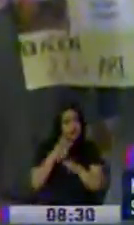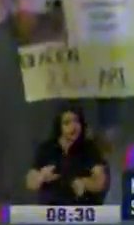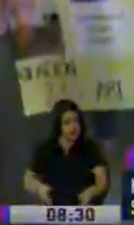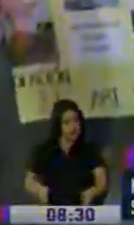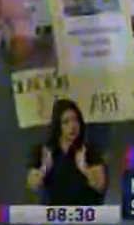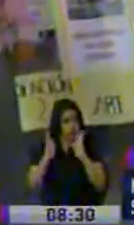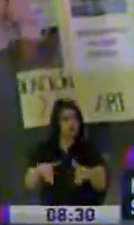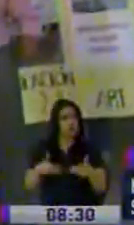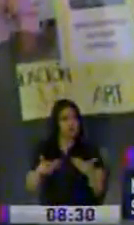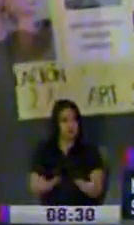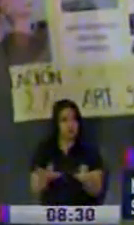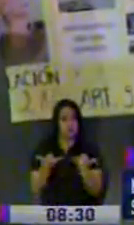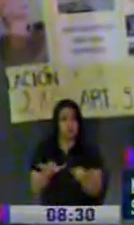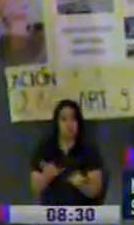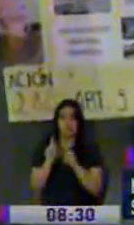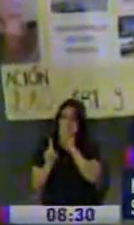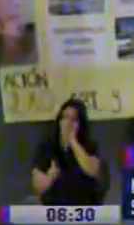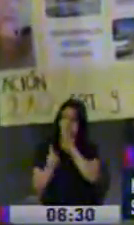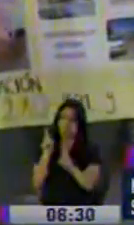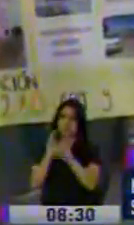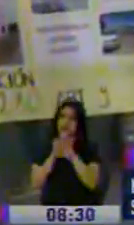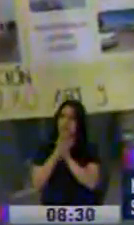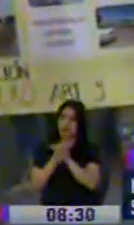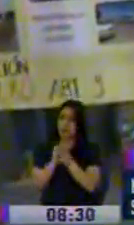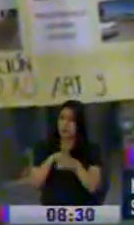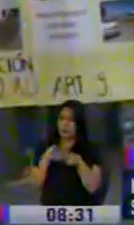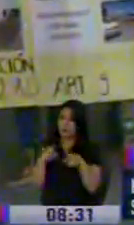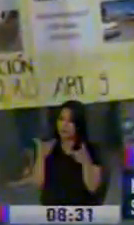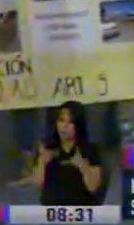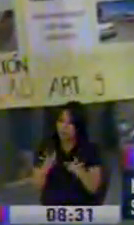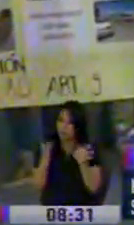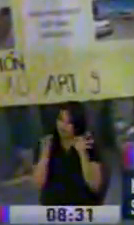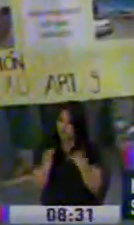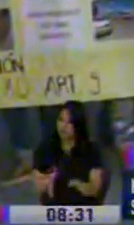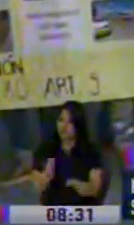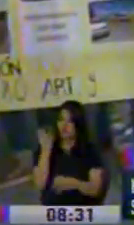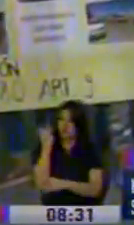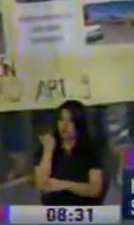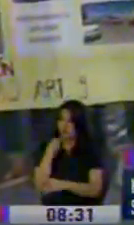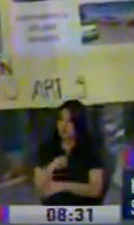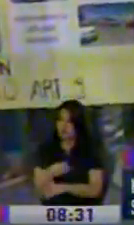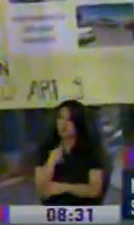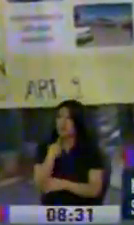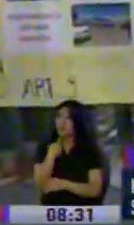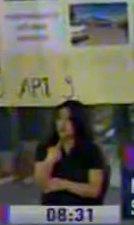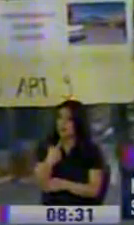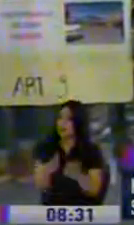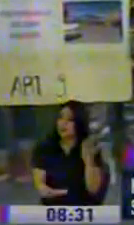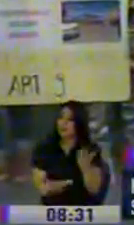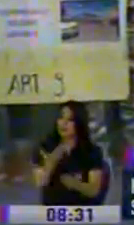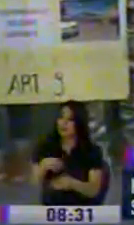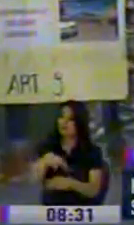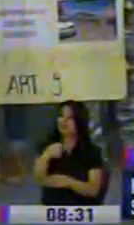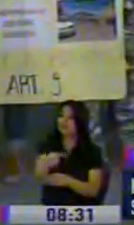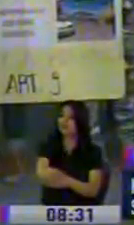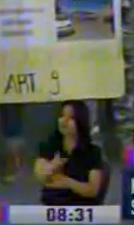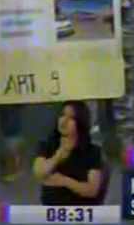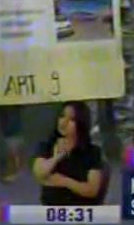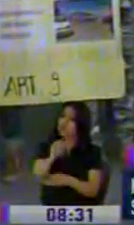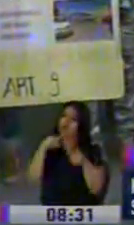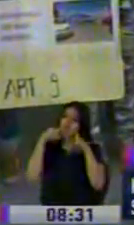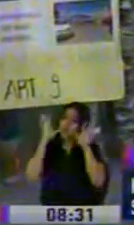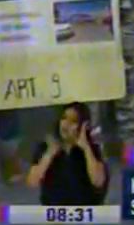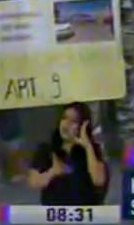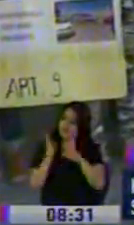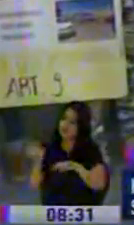condiciones. Voy a aprovechar también, vecino, a hablar con usted. Ustedes ya les han dado también una fecha, nos decían tal vez después del 20 de diciembre.